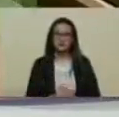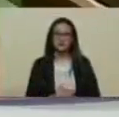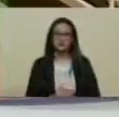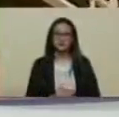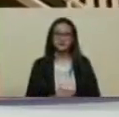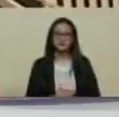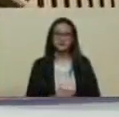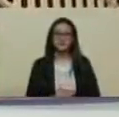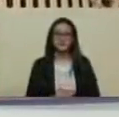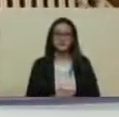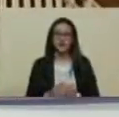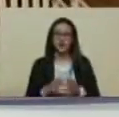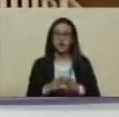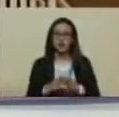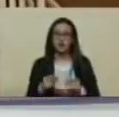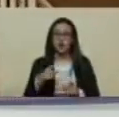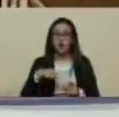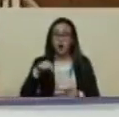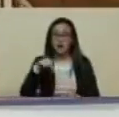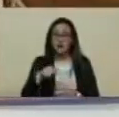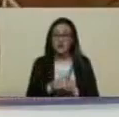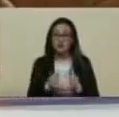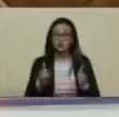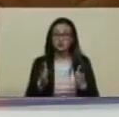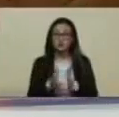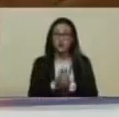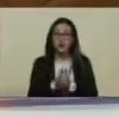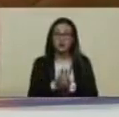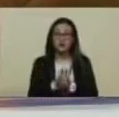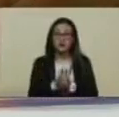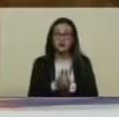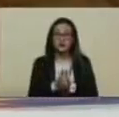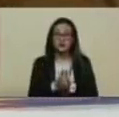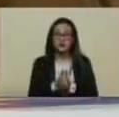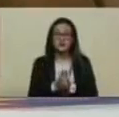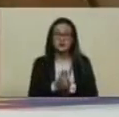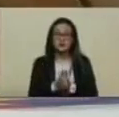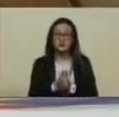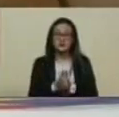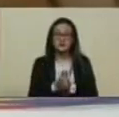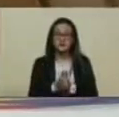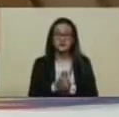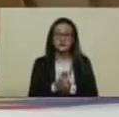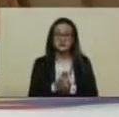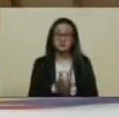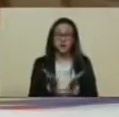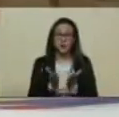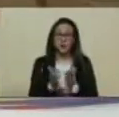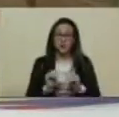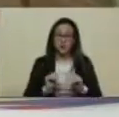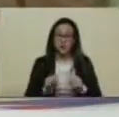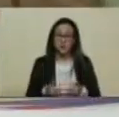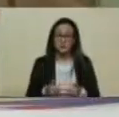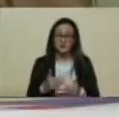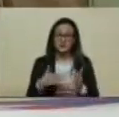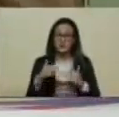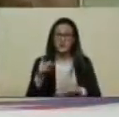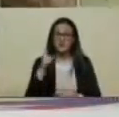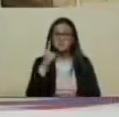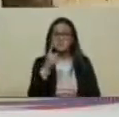sentido, estamos nosotros en el estado Anzoátegui, ya en un impulso educativo donde tenemos más